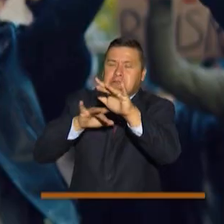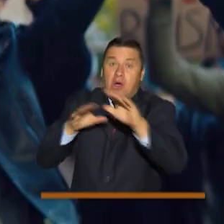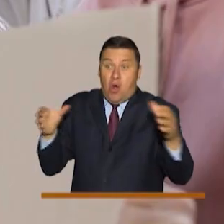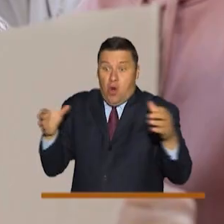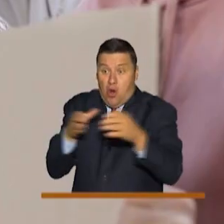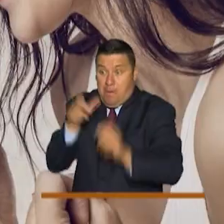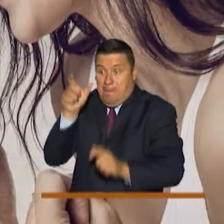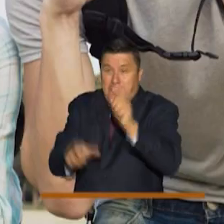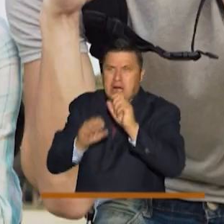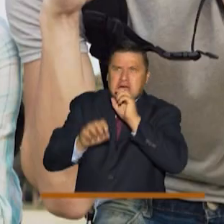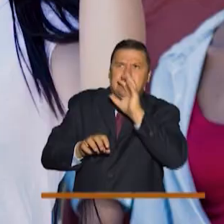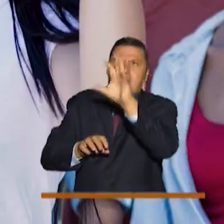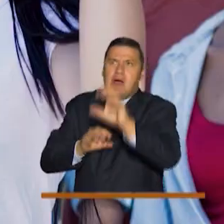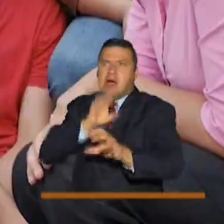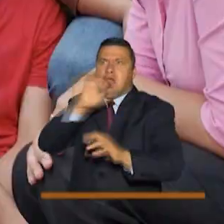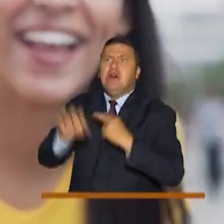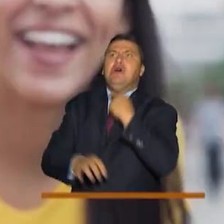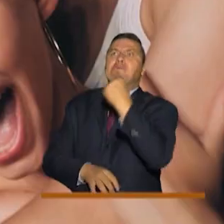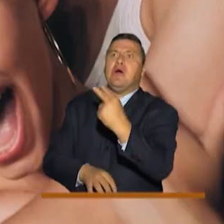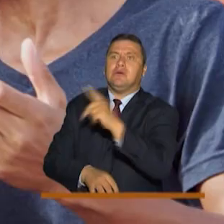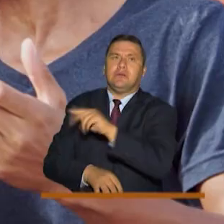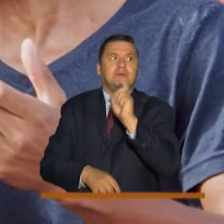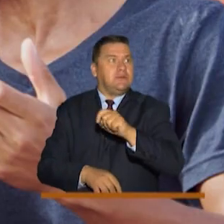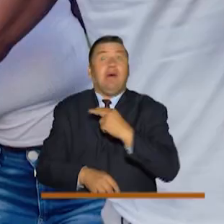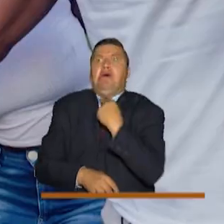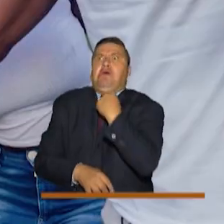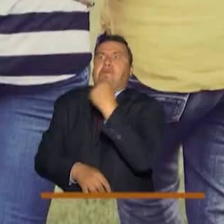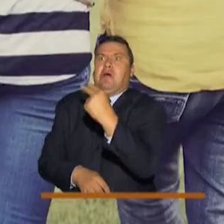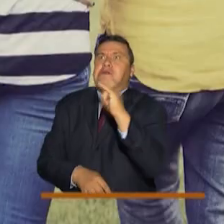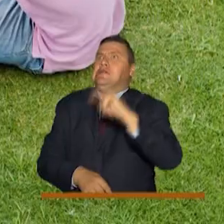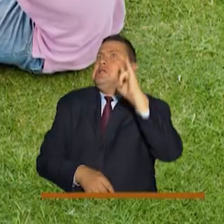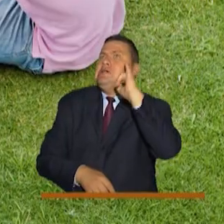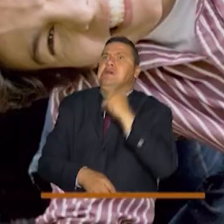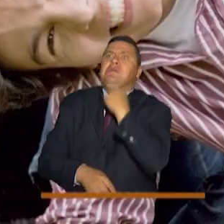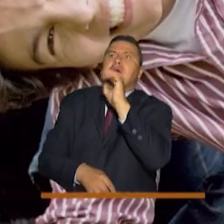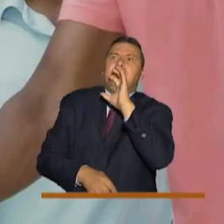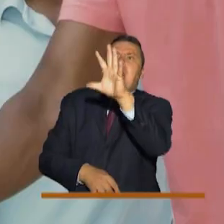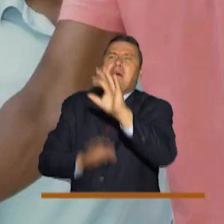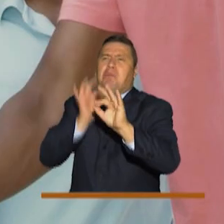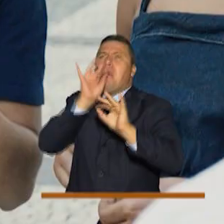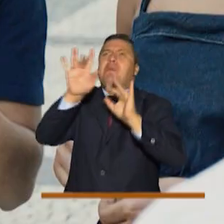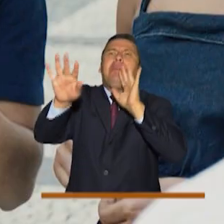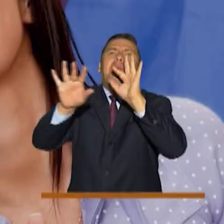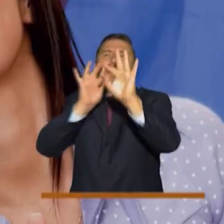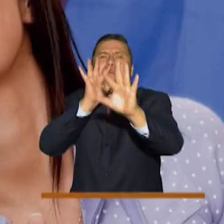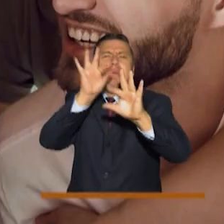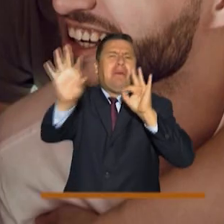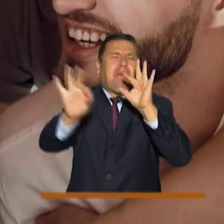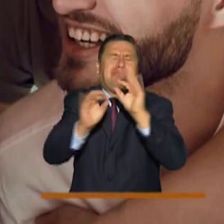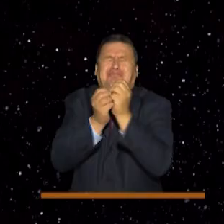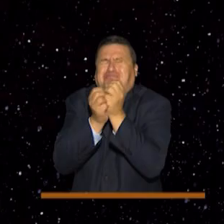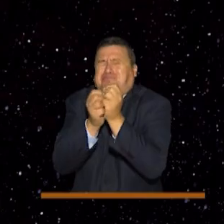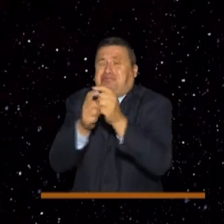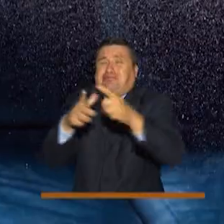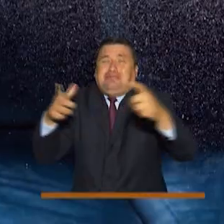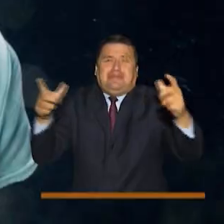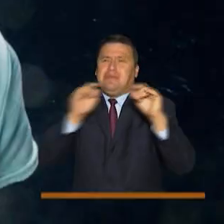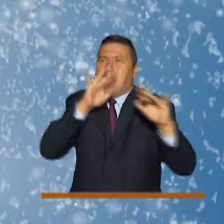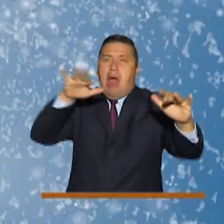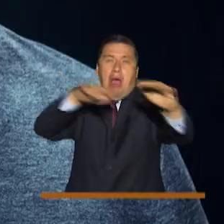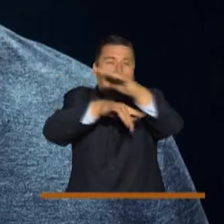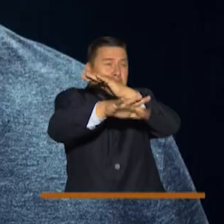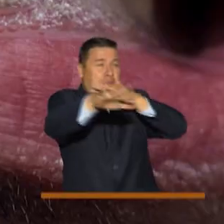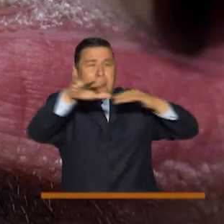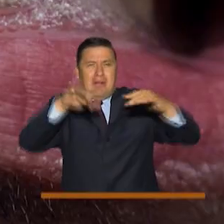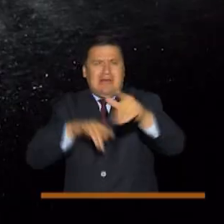por hora. Cuando estás en medio de grandes grupos de gente, subes la voz para ser escuchado, y todos a tu alrededor hacen lo mismo expulsando